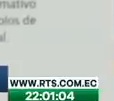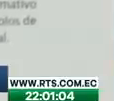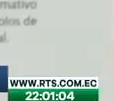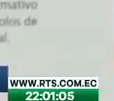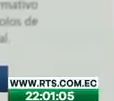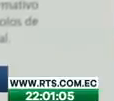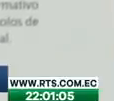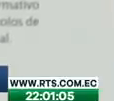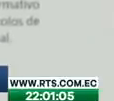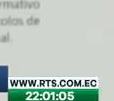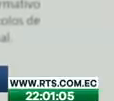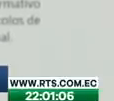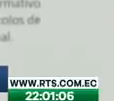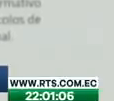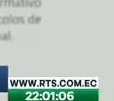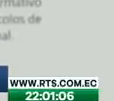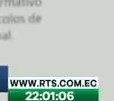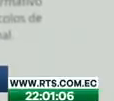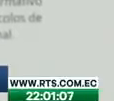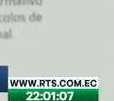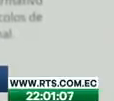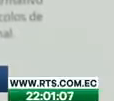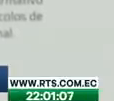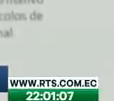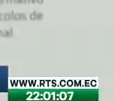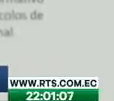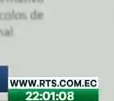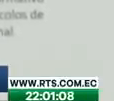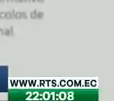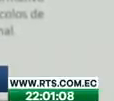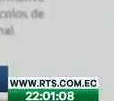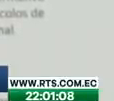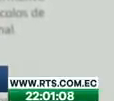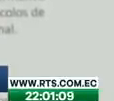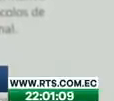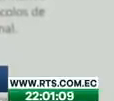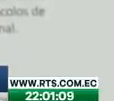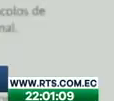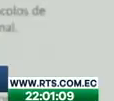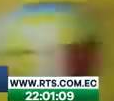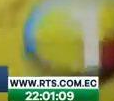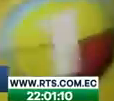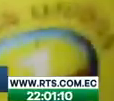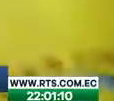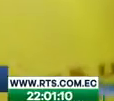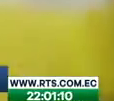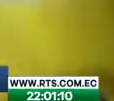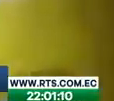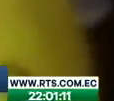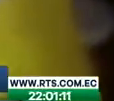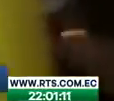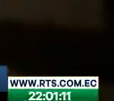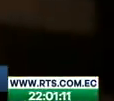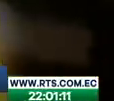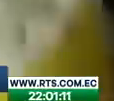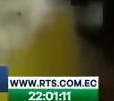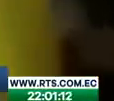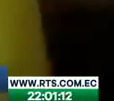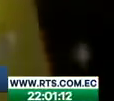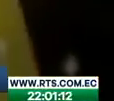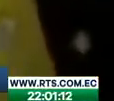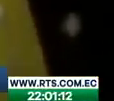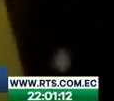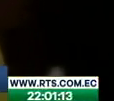Buenas noticias para los cinéfilos. A partir del 6 de julio volverán a operar las cadenas de cines con protocolos de bioseguridad, con un aforo